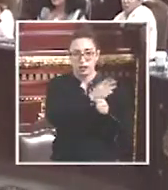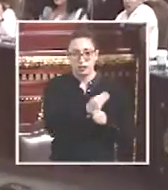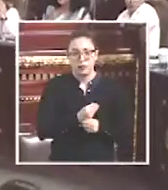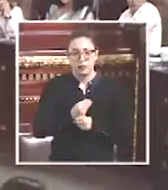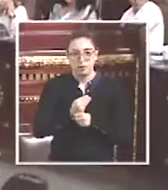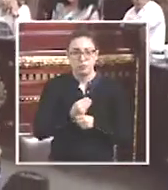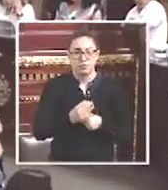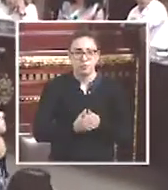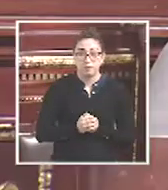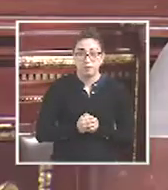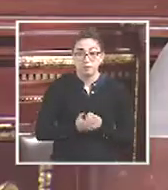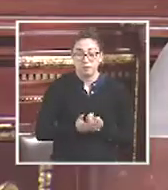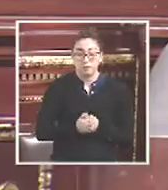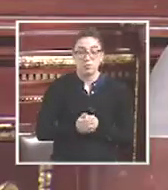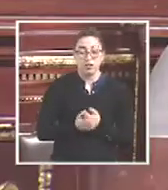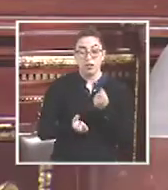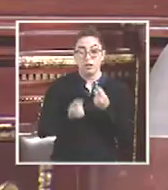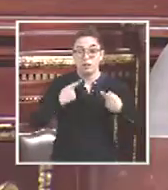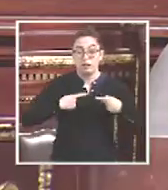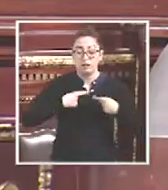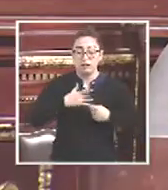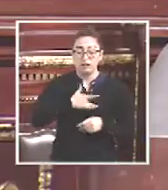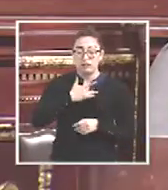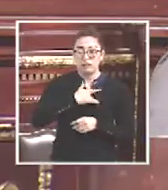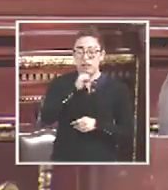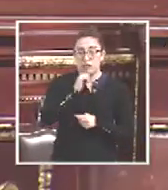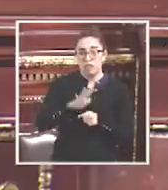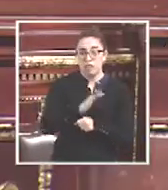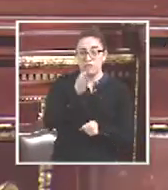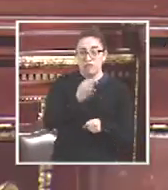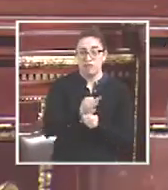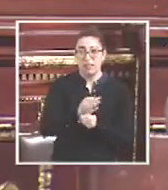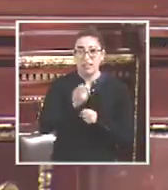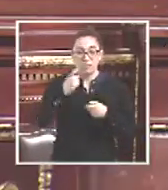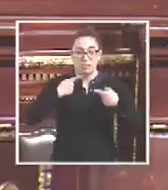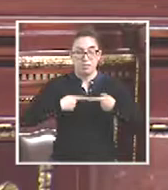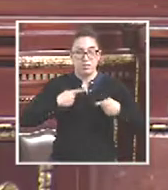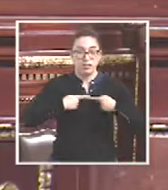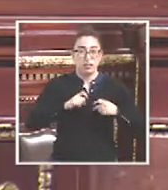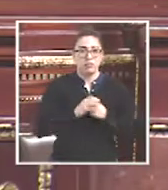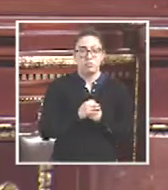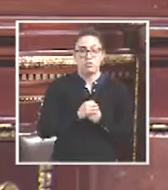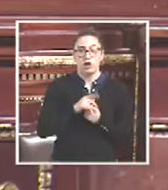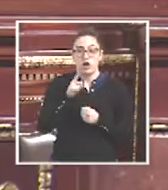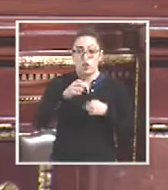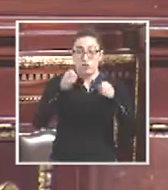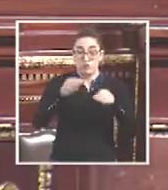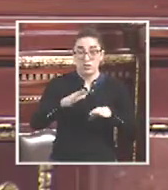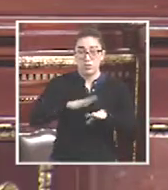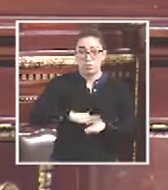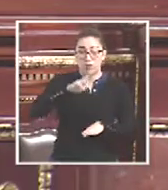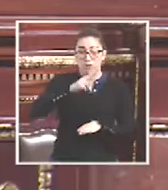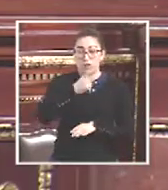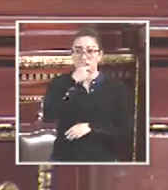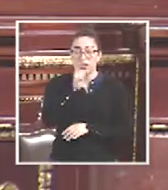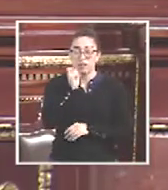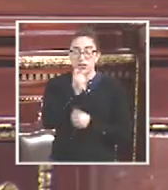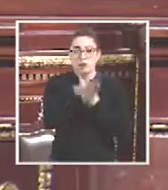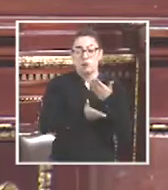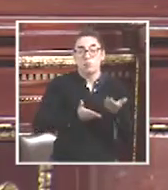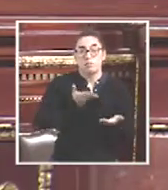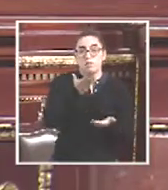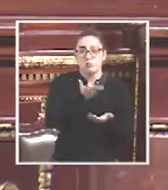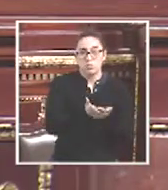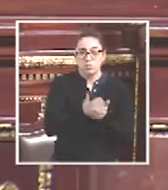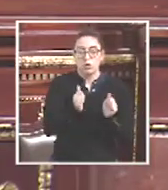de este Congreso. La agravante de la manipulación de las prendas, el oficial mayor argumentó la propuesta económica